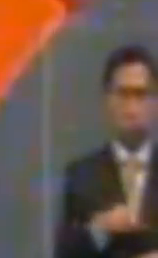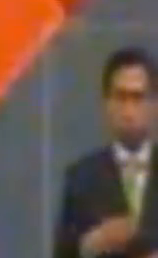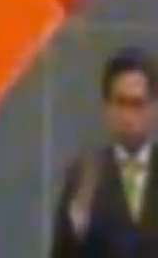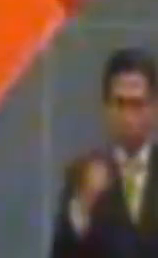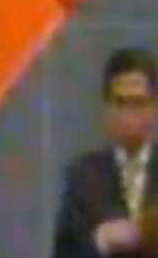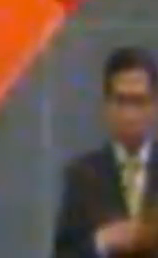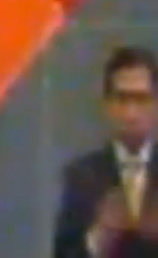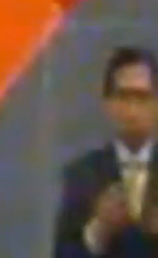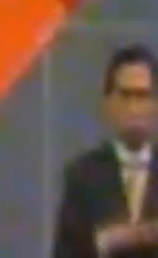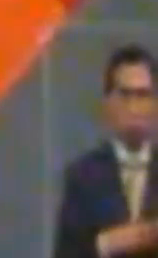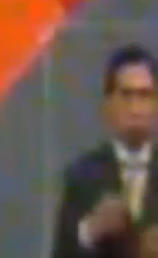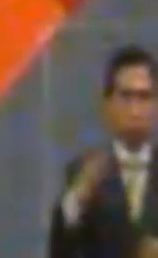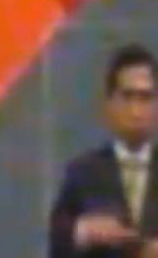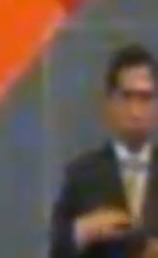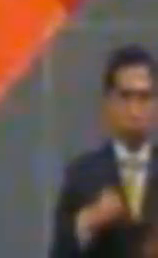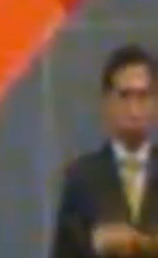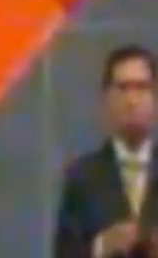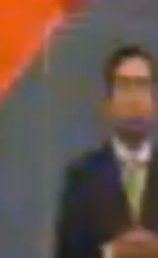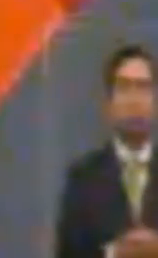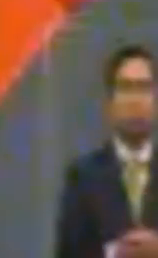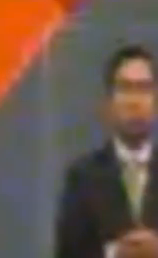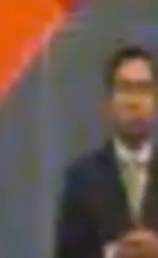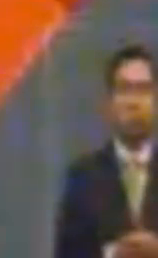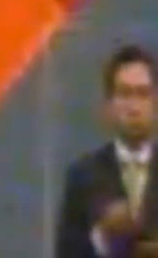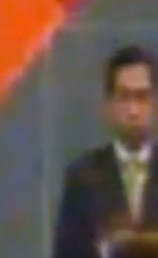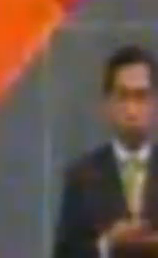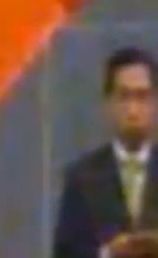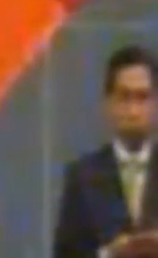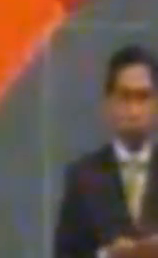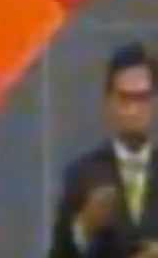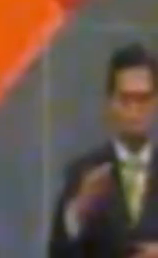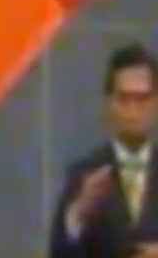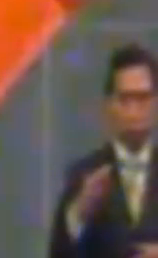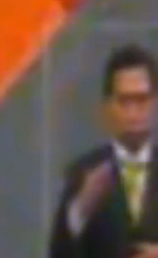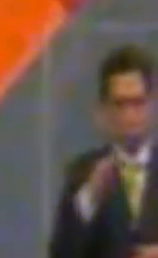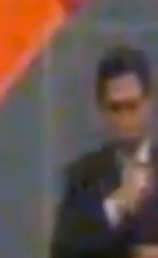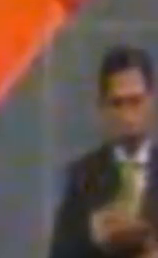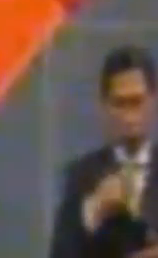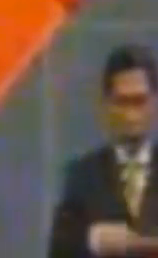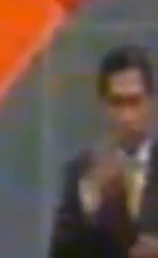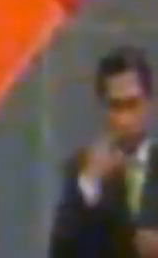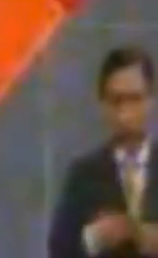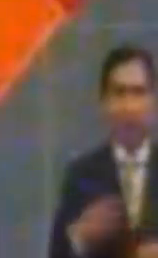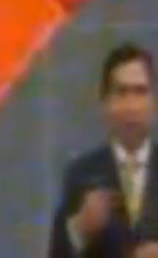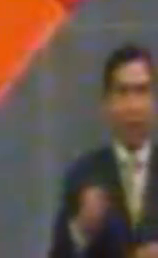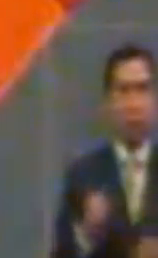interesa es el aprovechamiento a precios que sean rentables de este gas. Así que hay